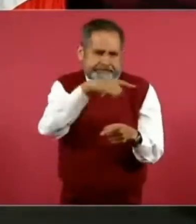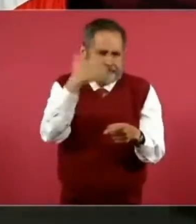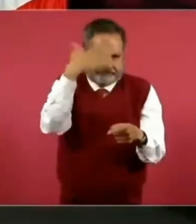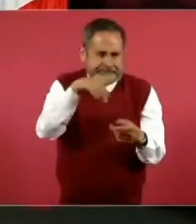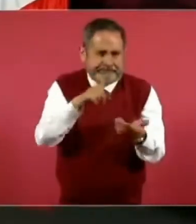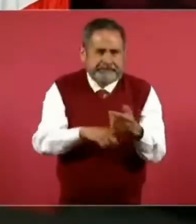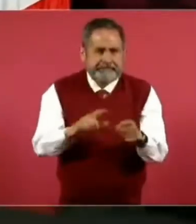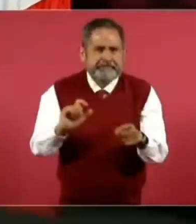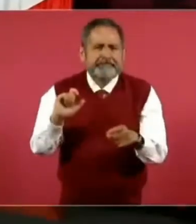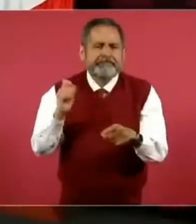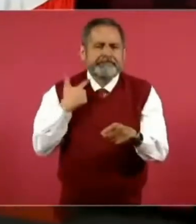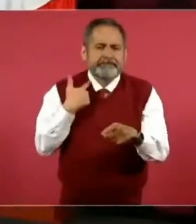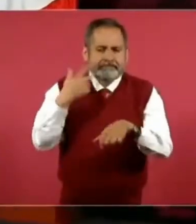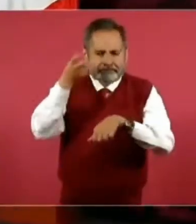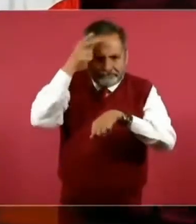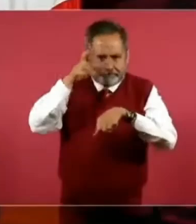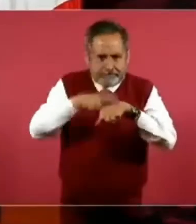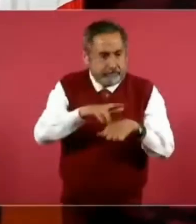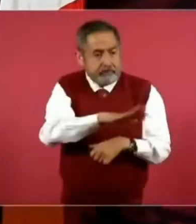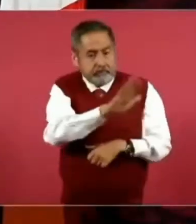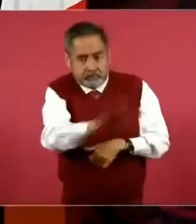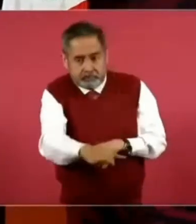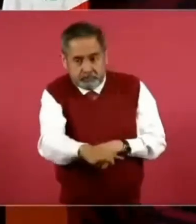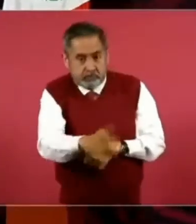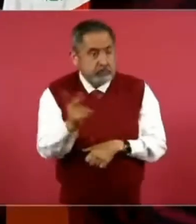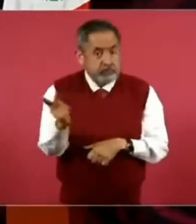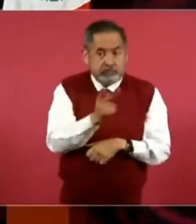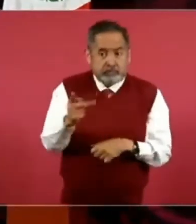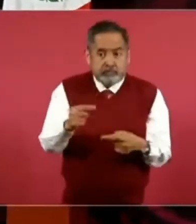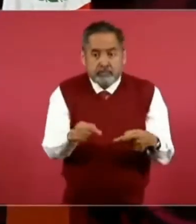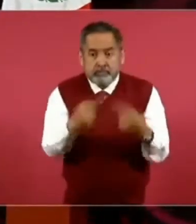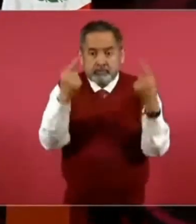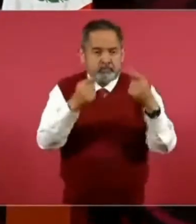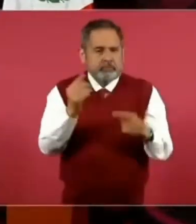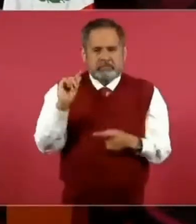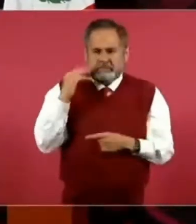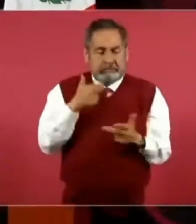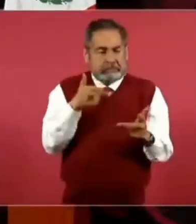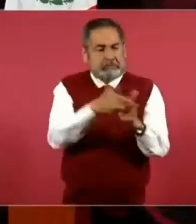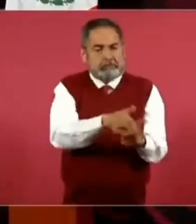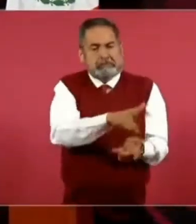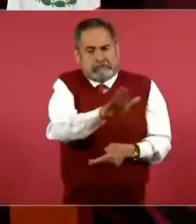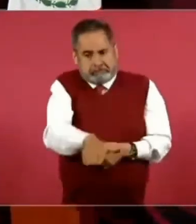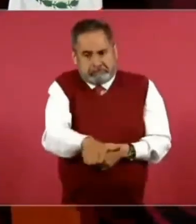el exrector que falleció o que fue asesinado.